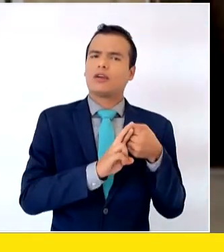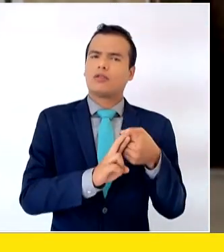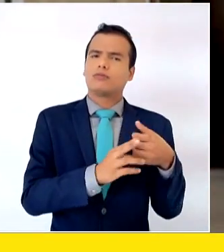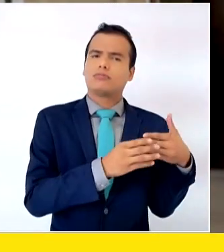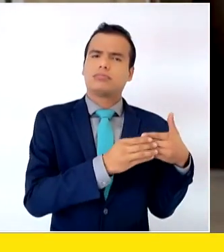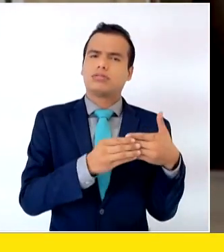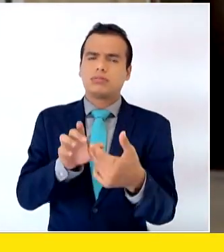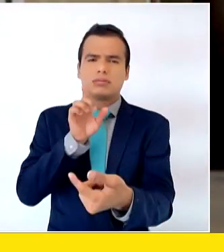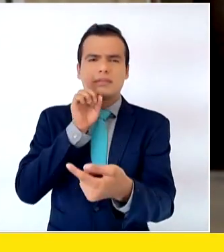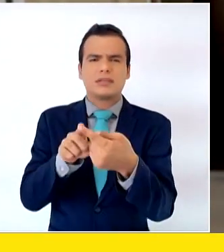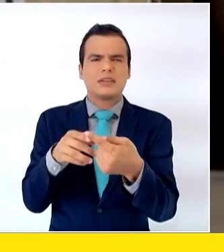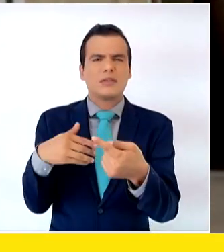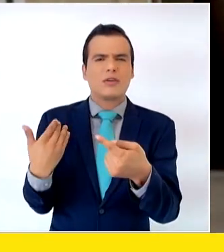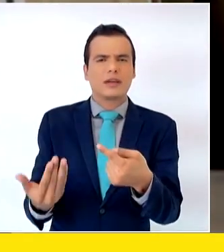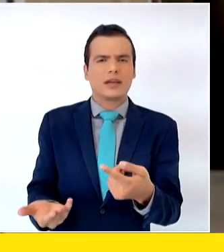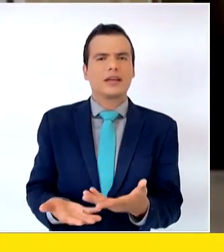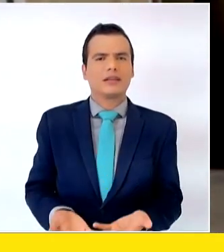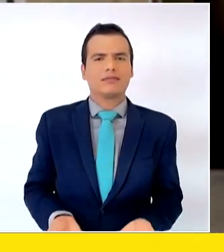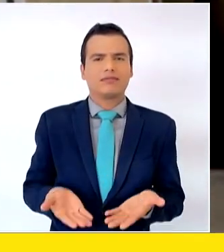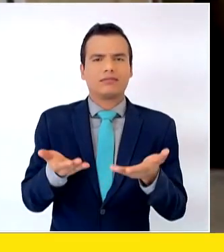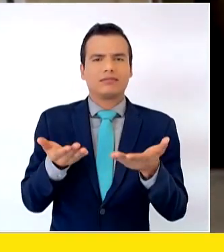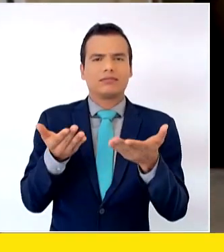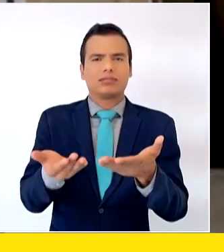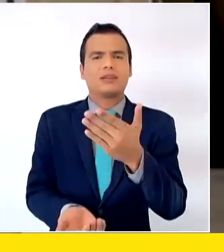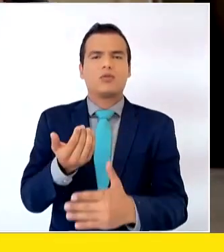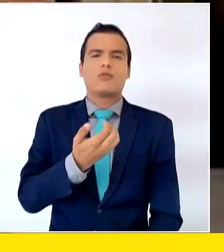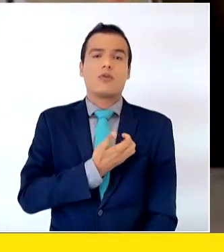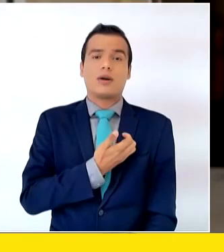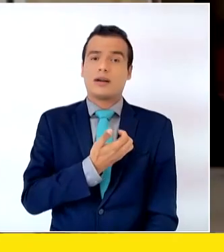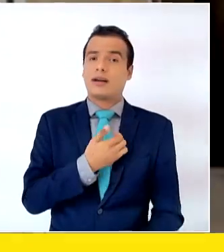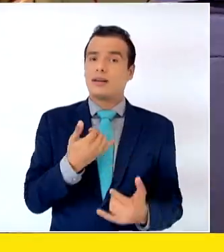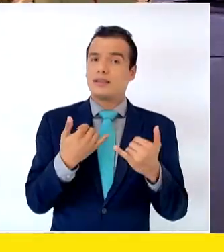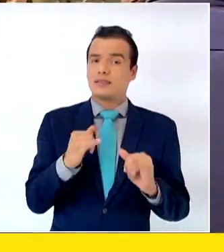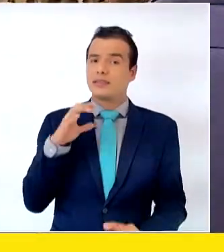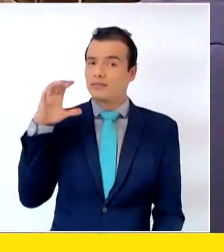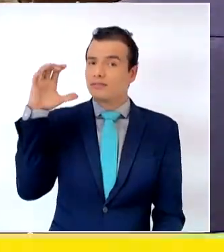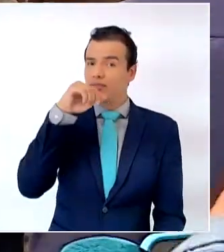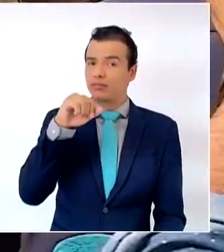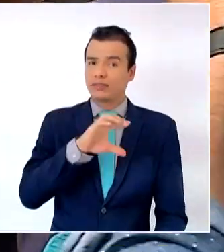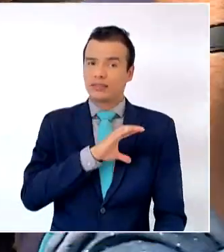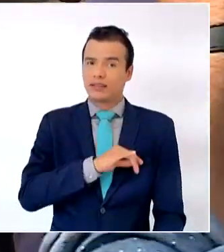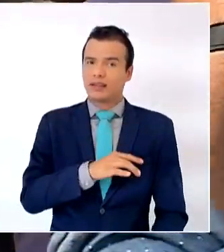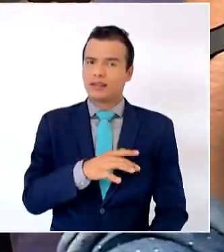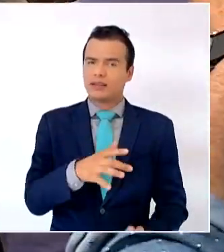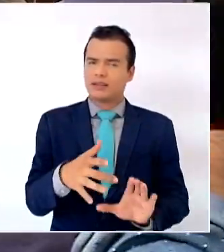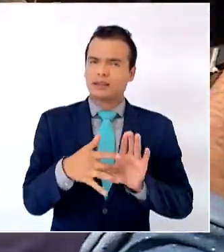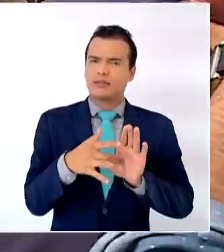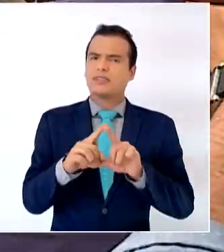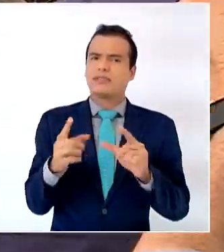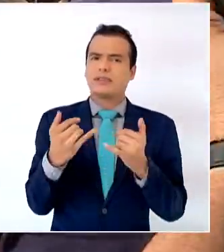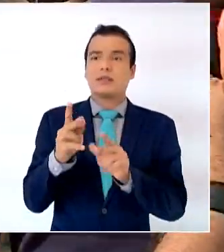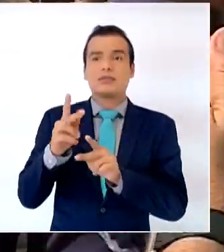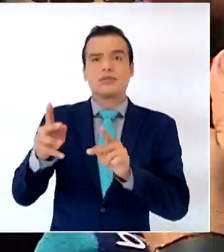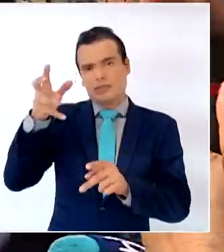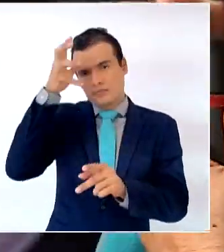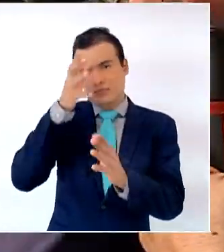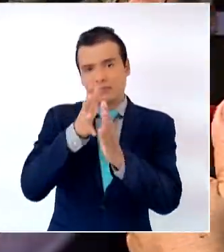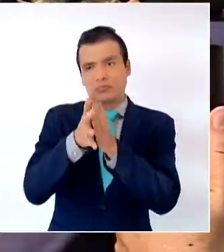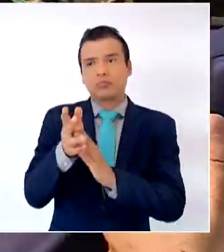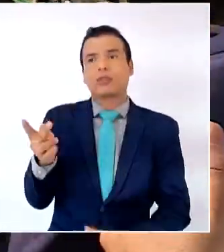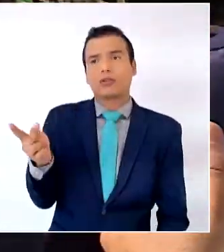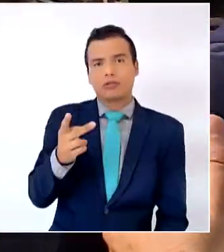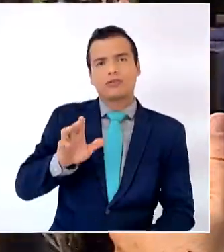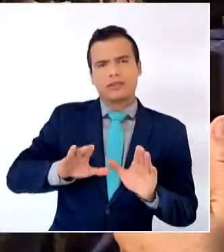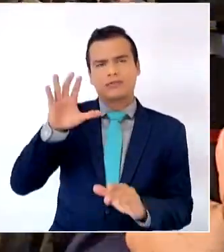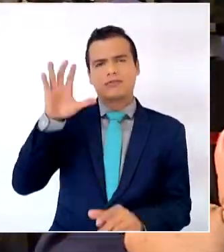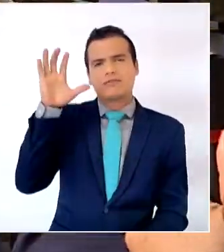la alcaldía de Cali y poner a Cali en marcha. Para algunos analistas, ambos candidatos se dieron cuenta que ir solos le dejaría